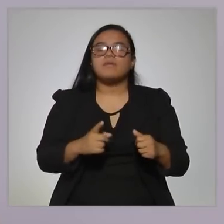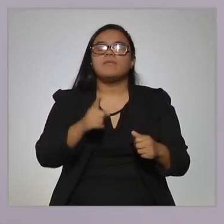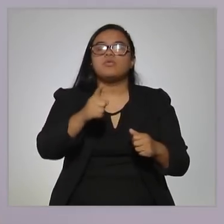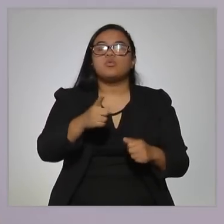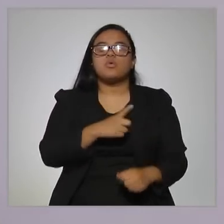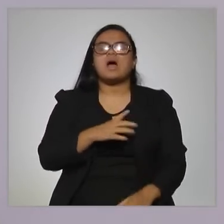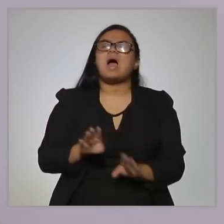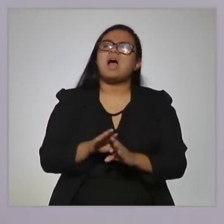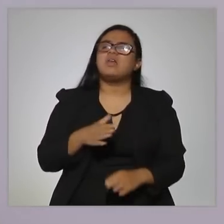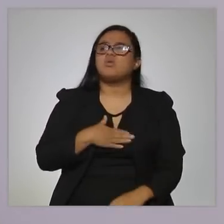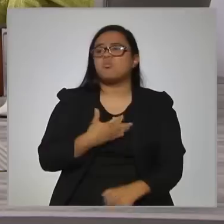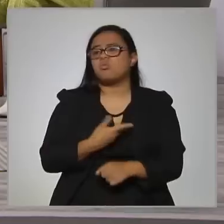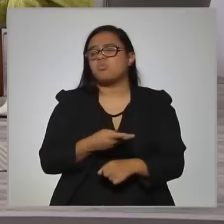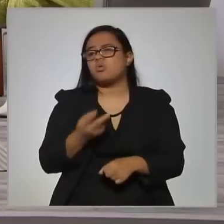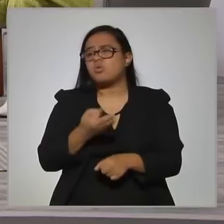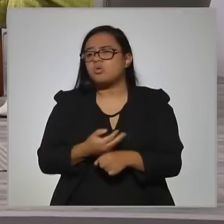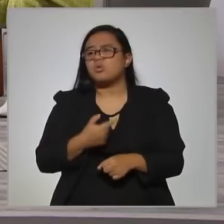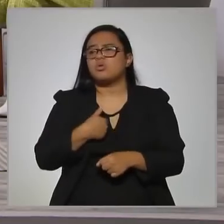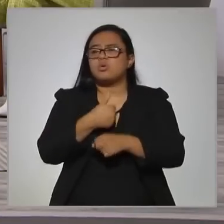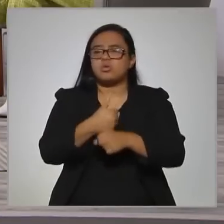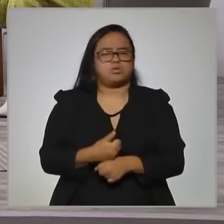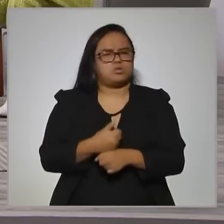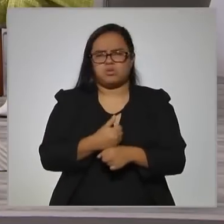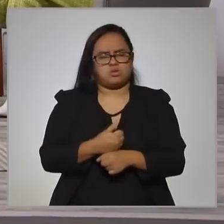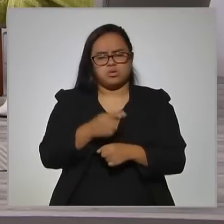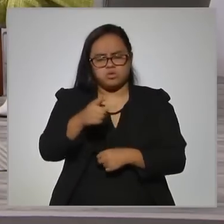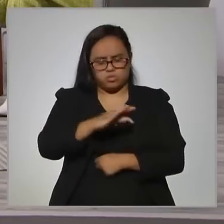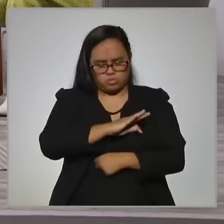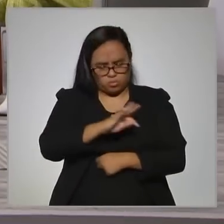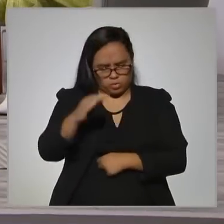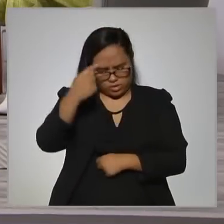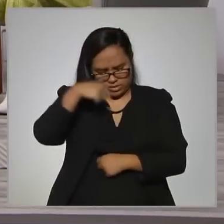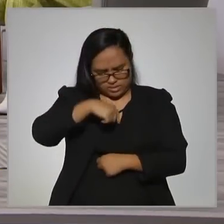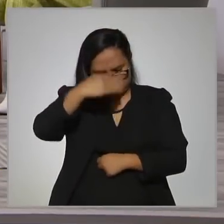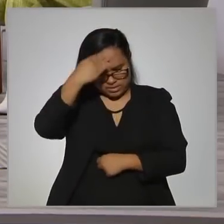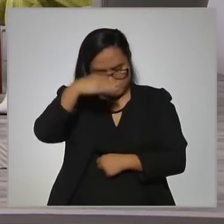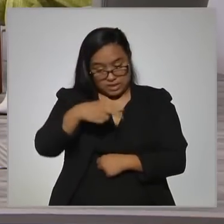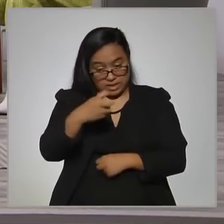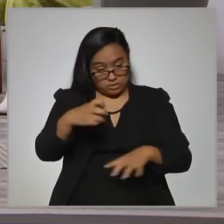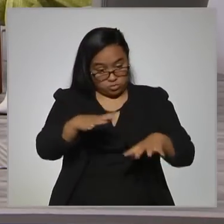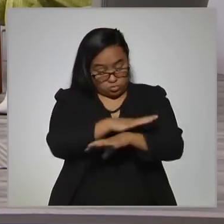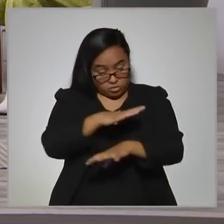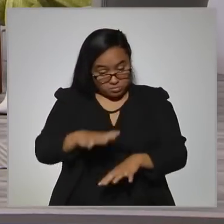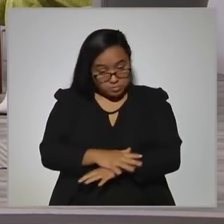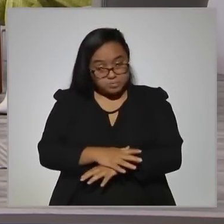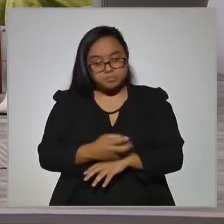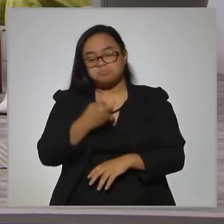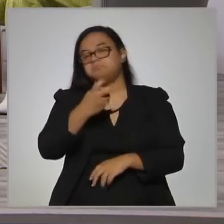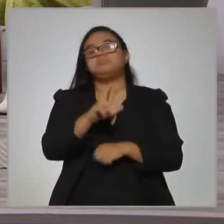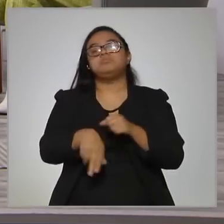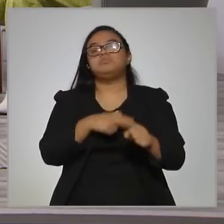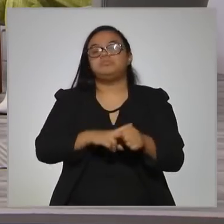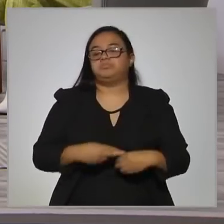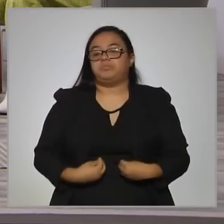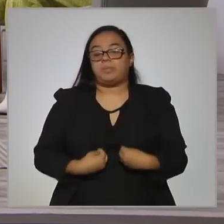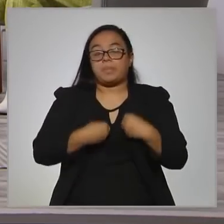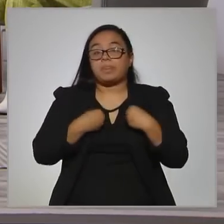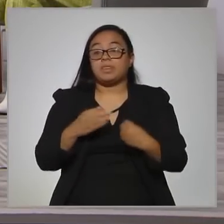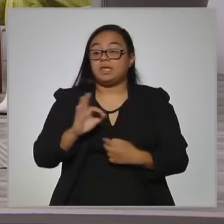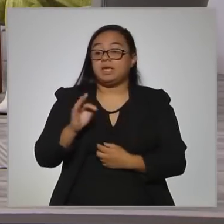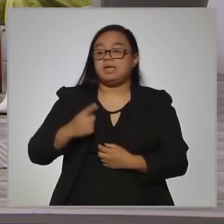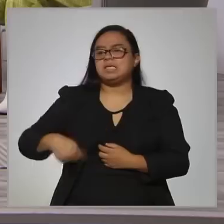victimizarnos, sino tener siempre una postura de agencia y saber que los cambios son parte de nuestra vida, que quizá nosotros